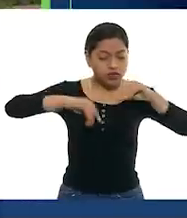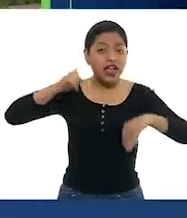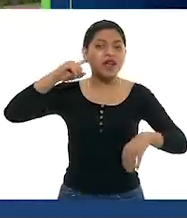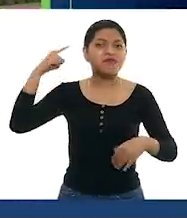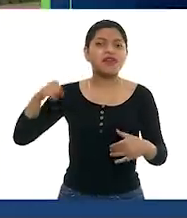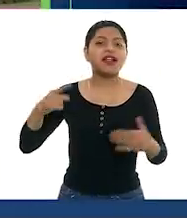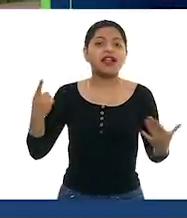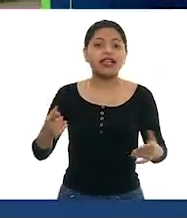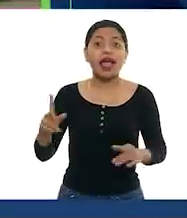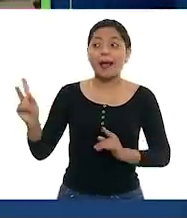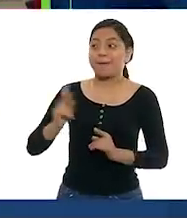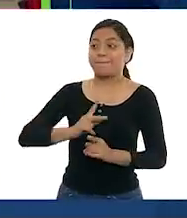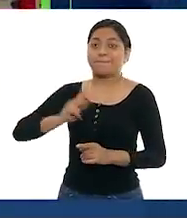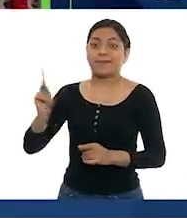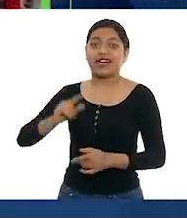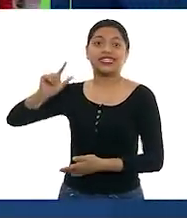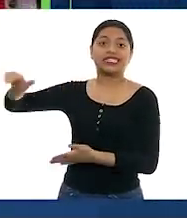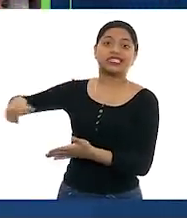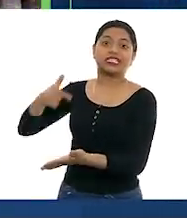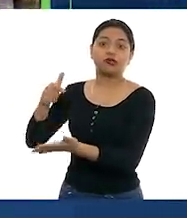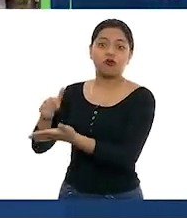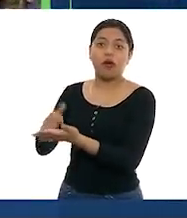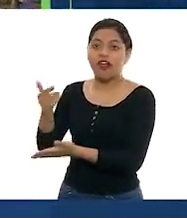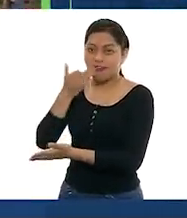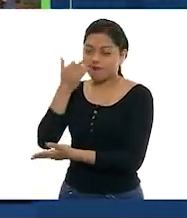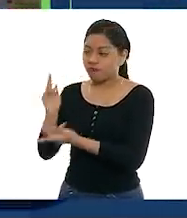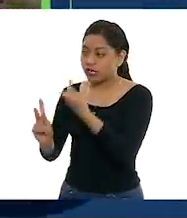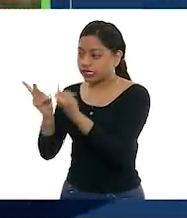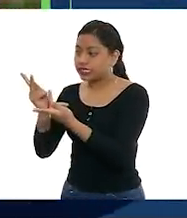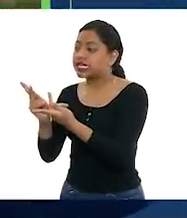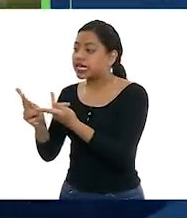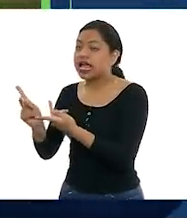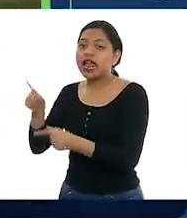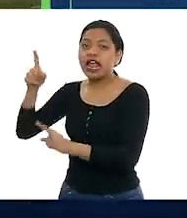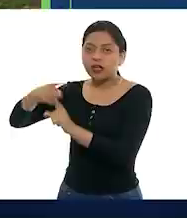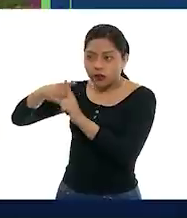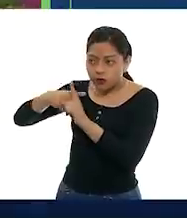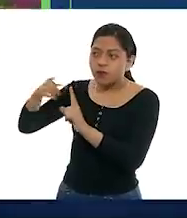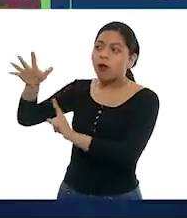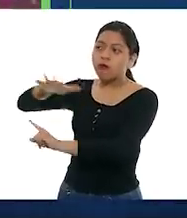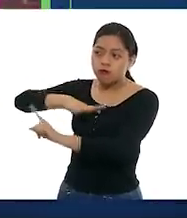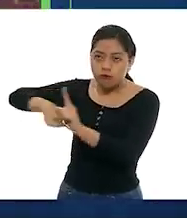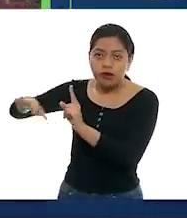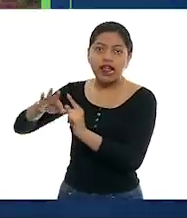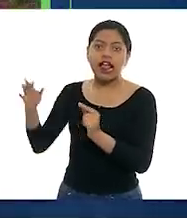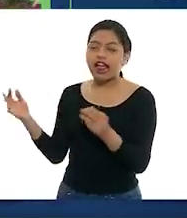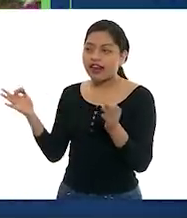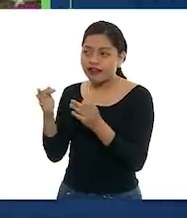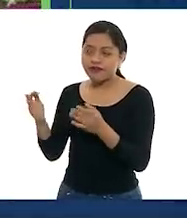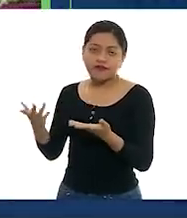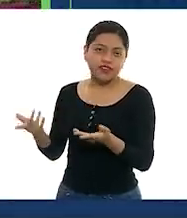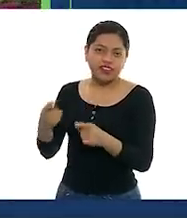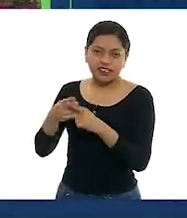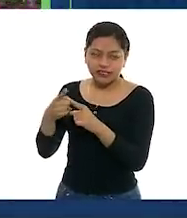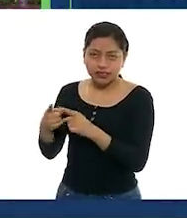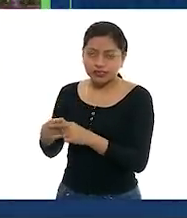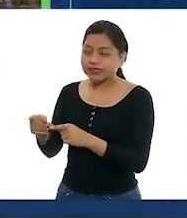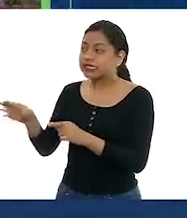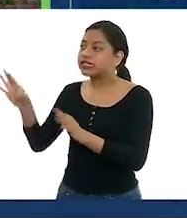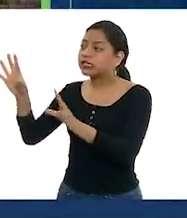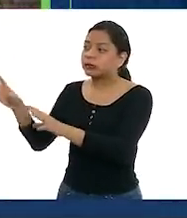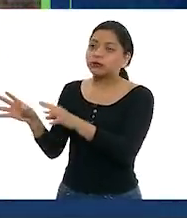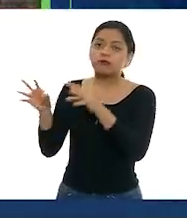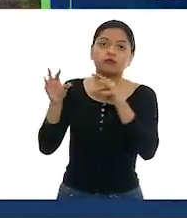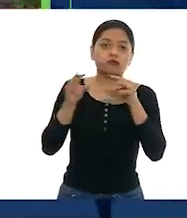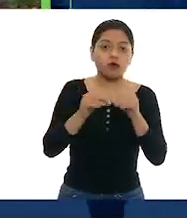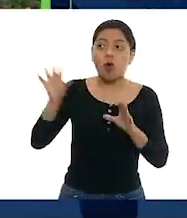las condiciones climatológicas para el desarrollo de estas plantas que observamos. Estas condiciones climatológicas son muy importantes